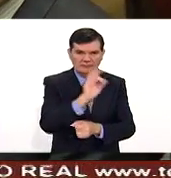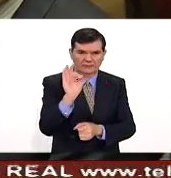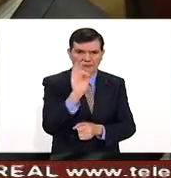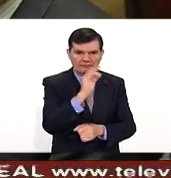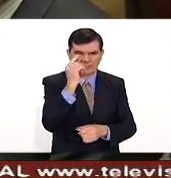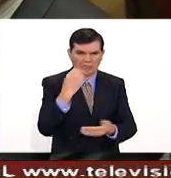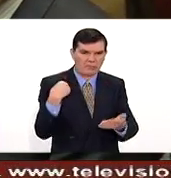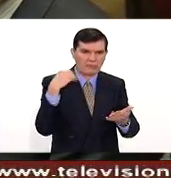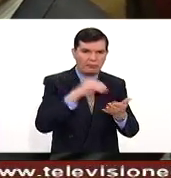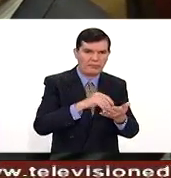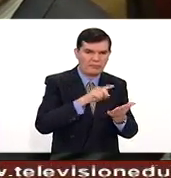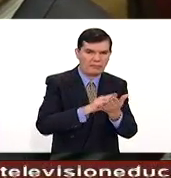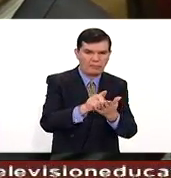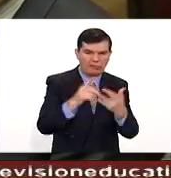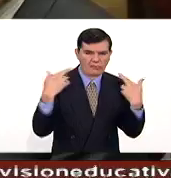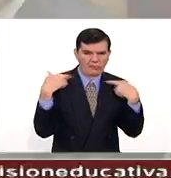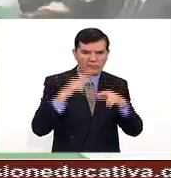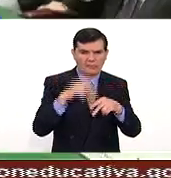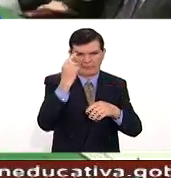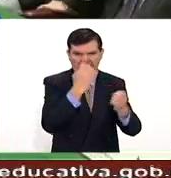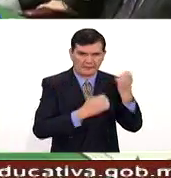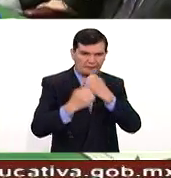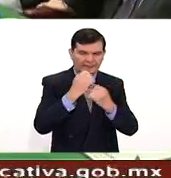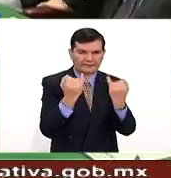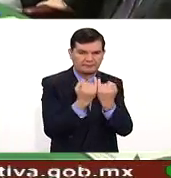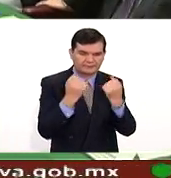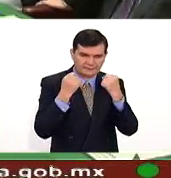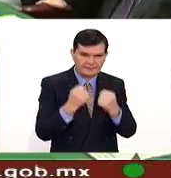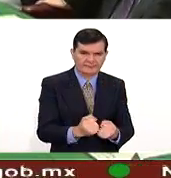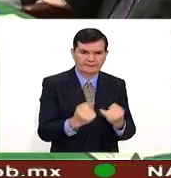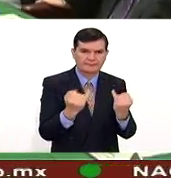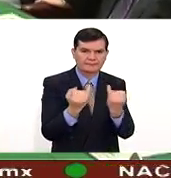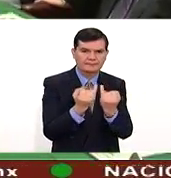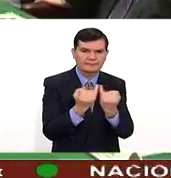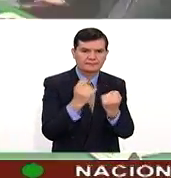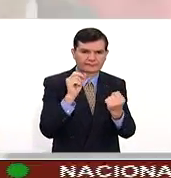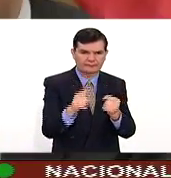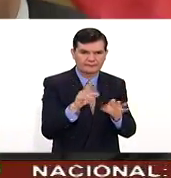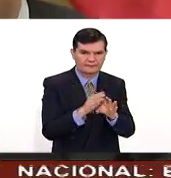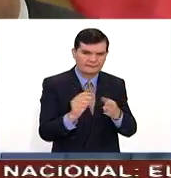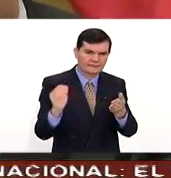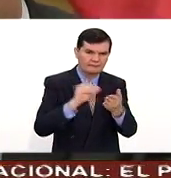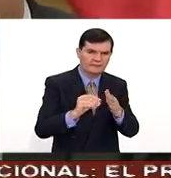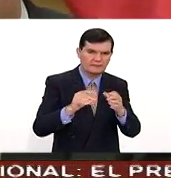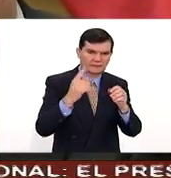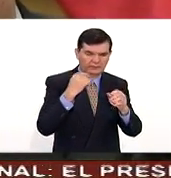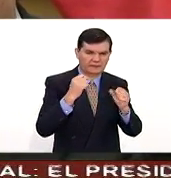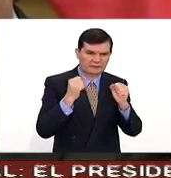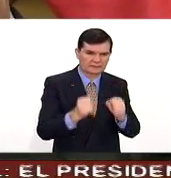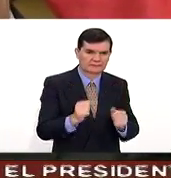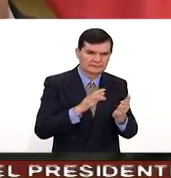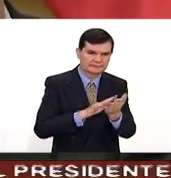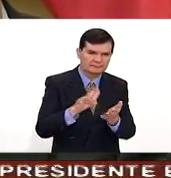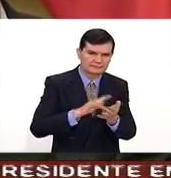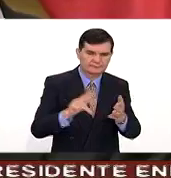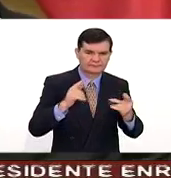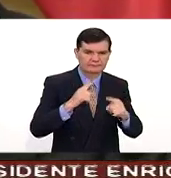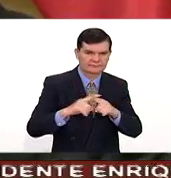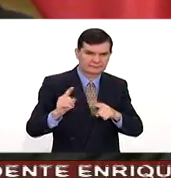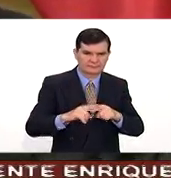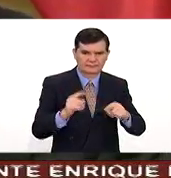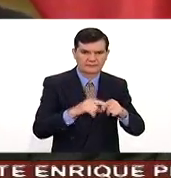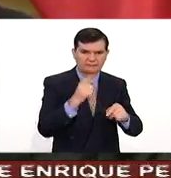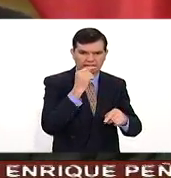para garantizar el derecho del magisterio a la evaluación, así como garantizar también las condiciones de seguridad con el apoyo de agentes de